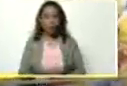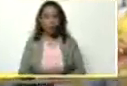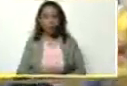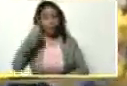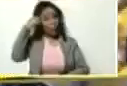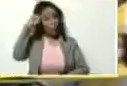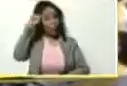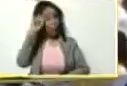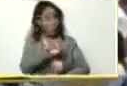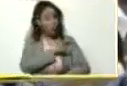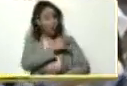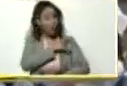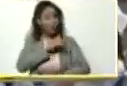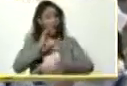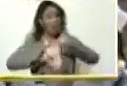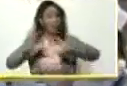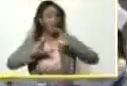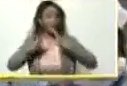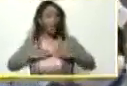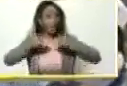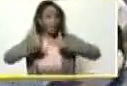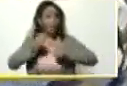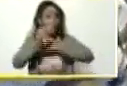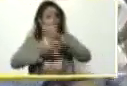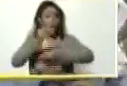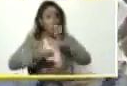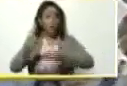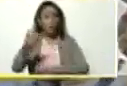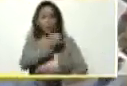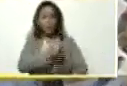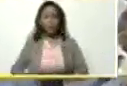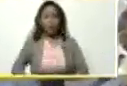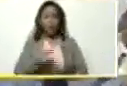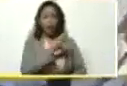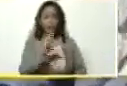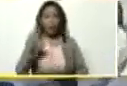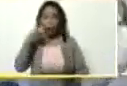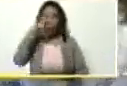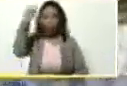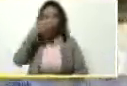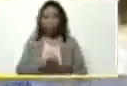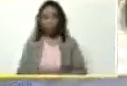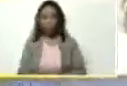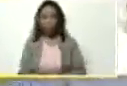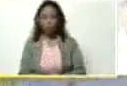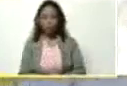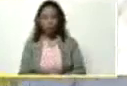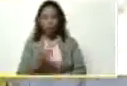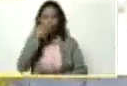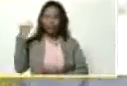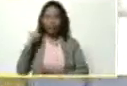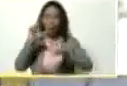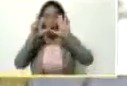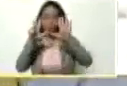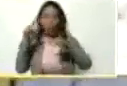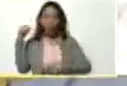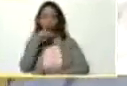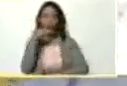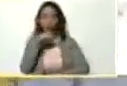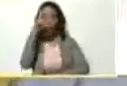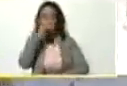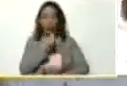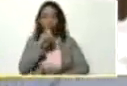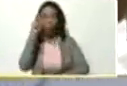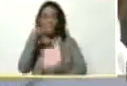Recordemos que la Universidad de las Ciencias de la Salud fue creada por el presidente de la República, Nicolás Maduro Moros, el pasado 8 de octubre del